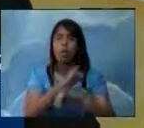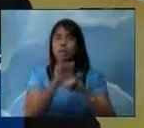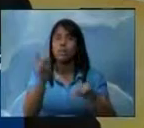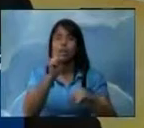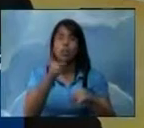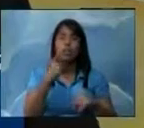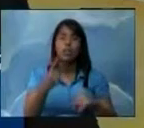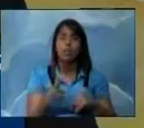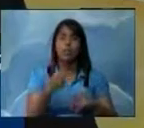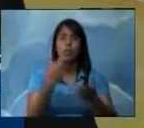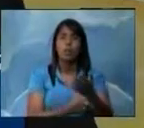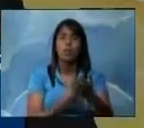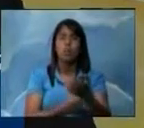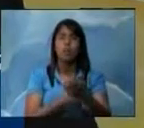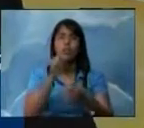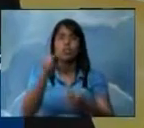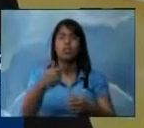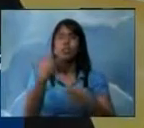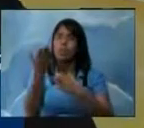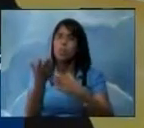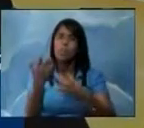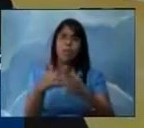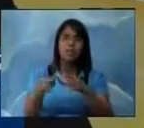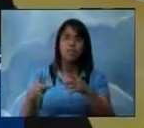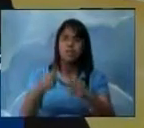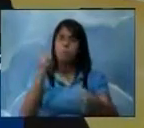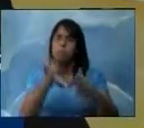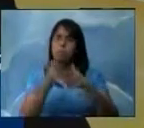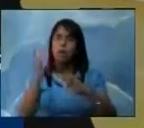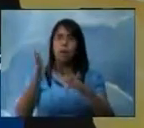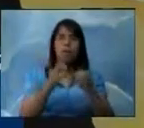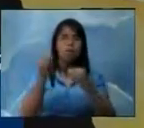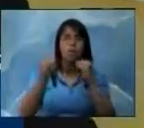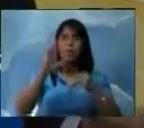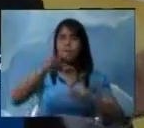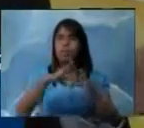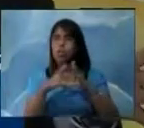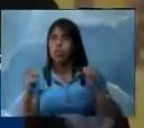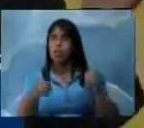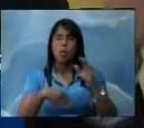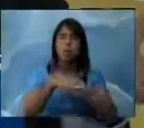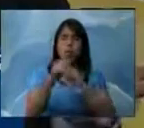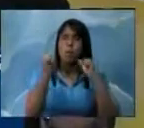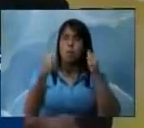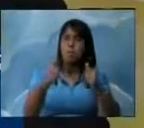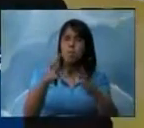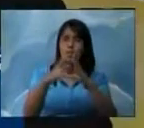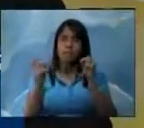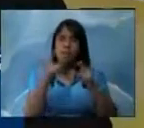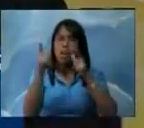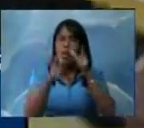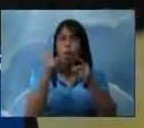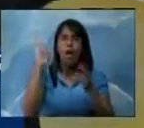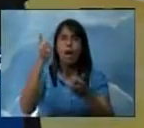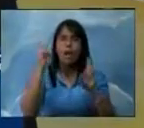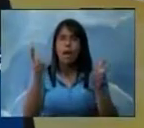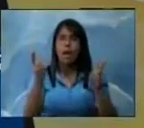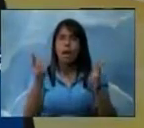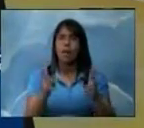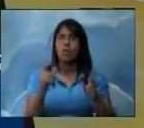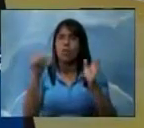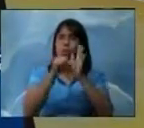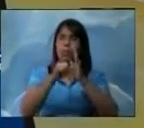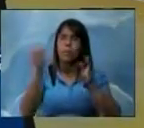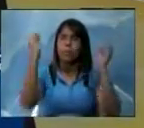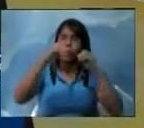le decimos hermano, sino ¿qué hubo, chamo? ¿Qué tal? ¿Cómo va contigo? Vamos bien. Es un lenguaje raro. En estos días había